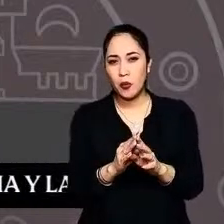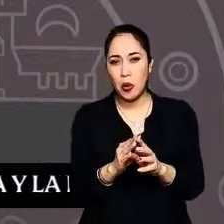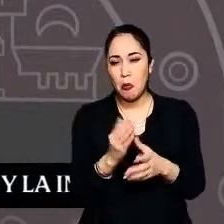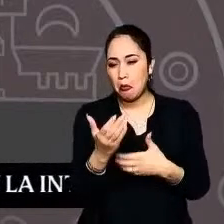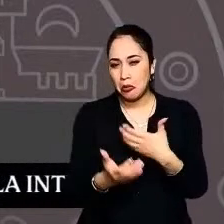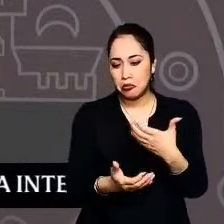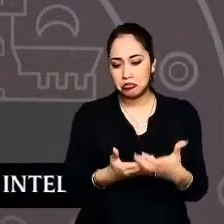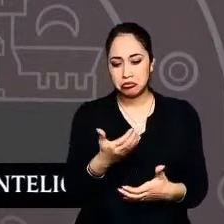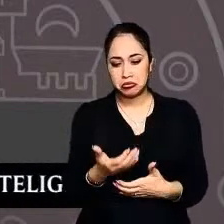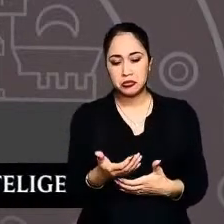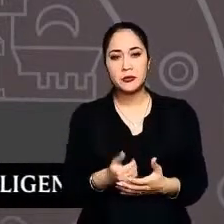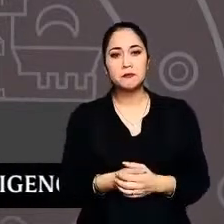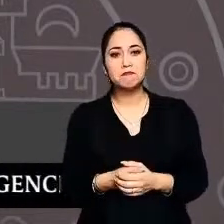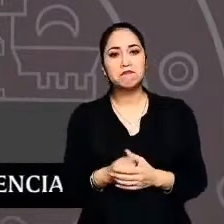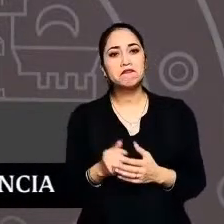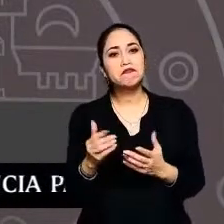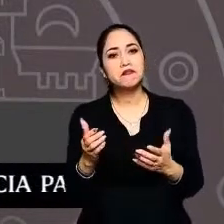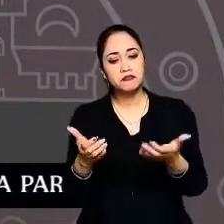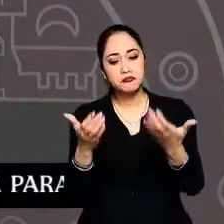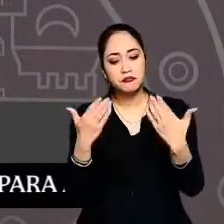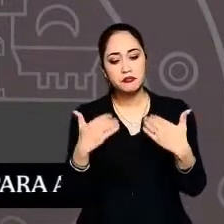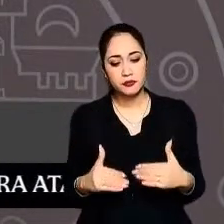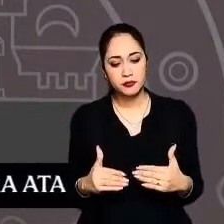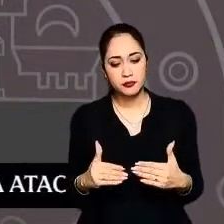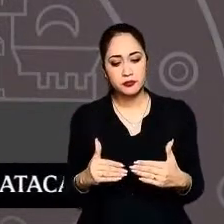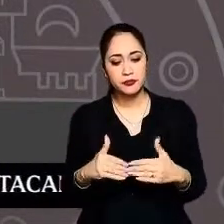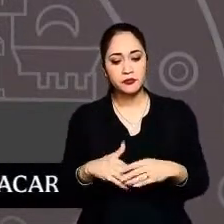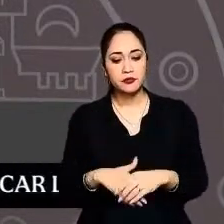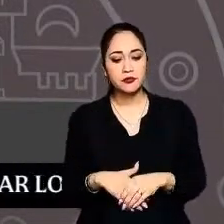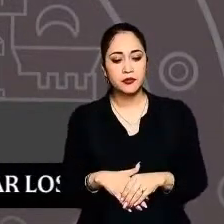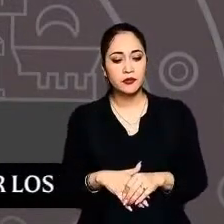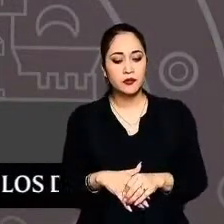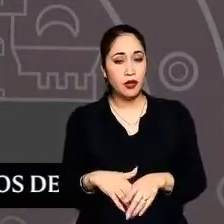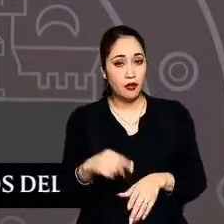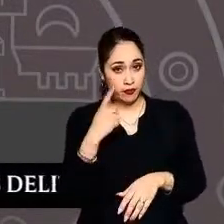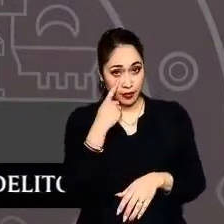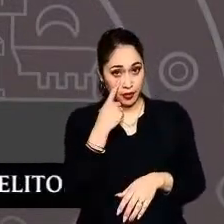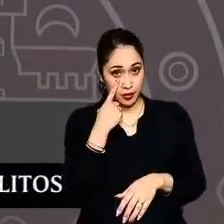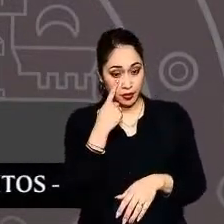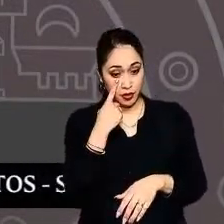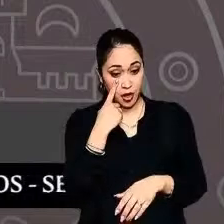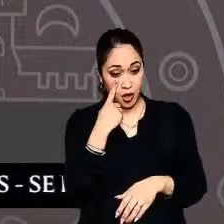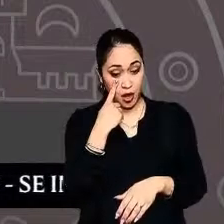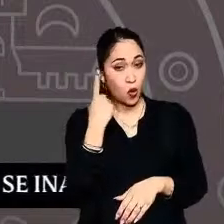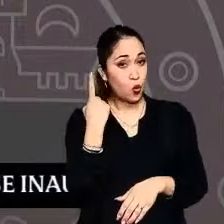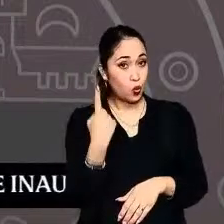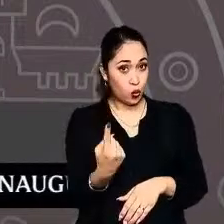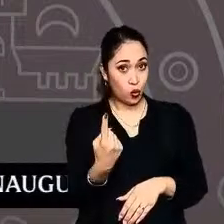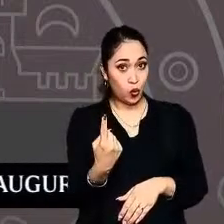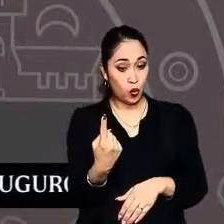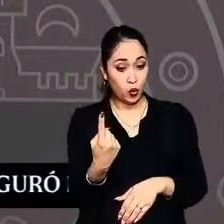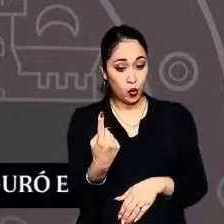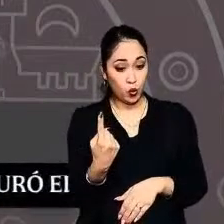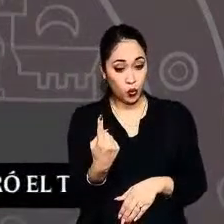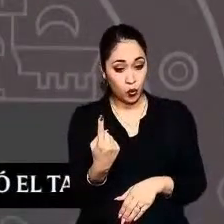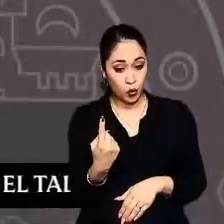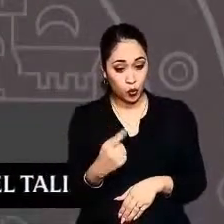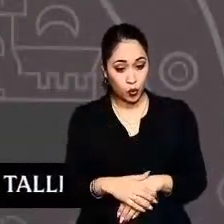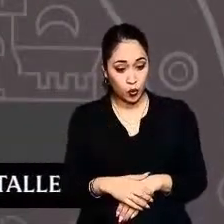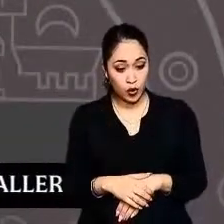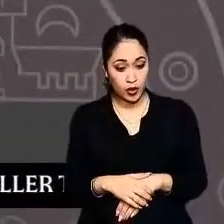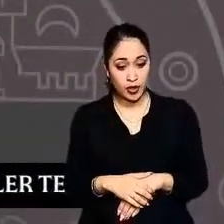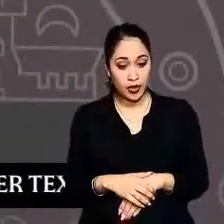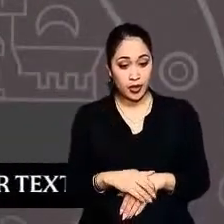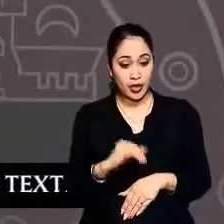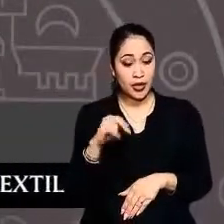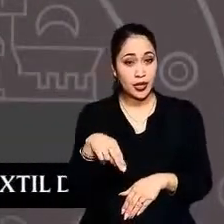Nayeli. La otra cosa, las bardas. Número uno, para intervenir nosotros, el INAH no te deja fácilmente.